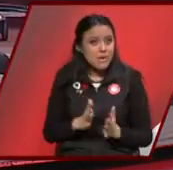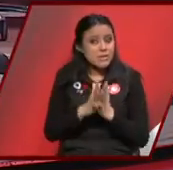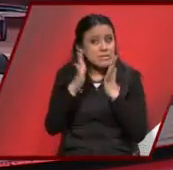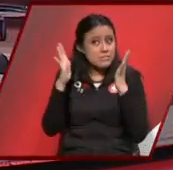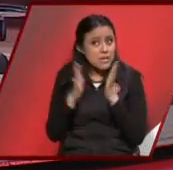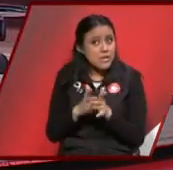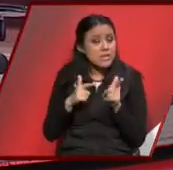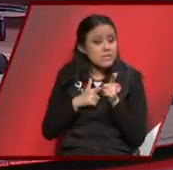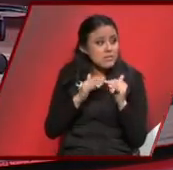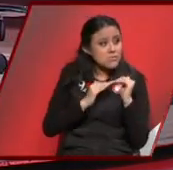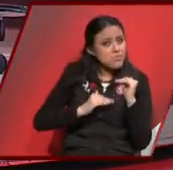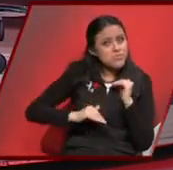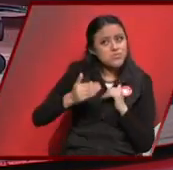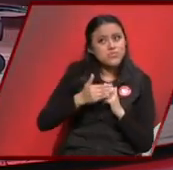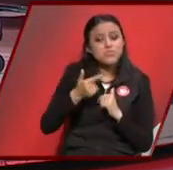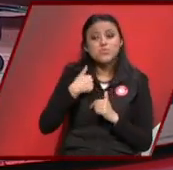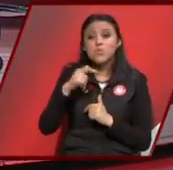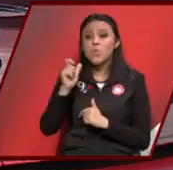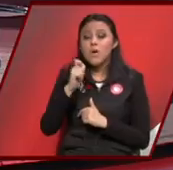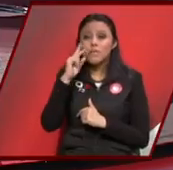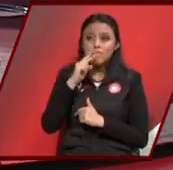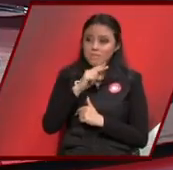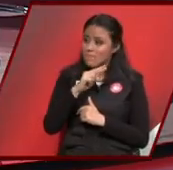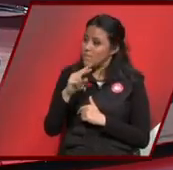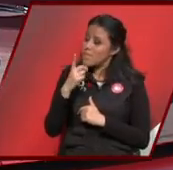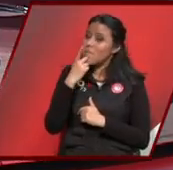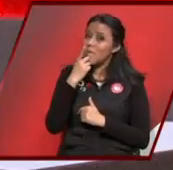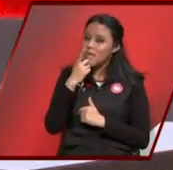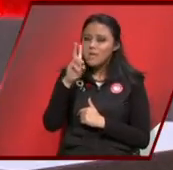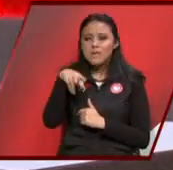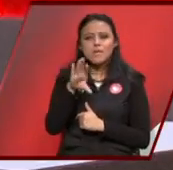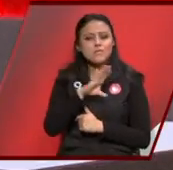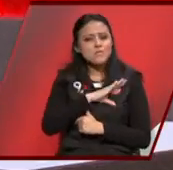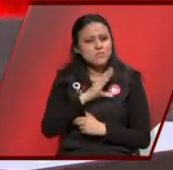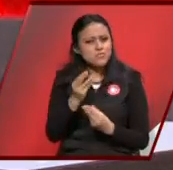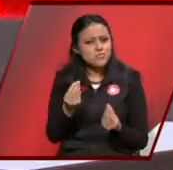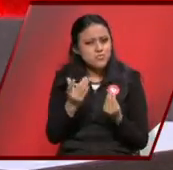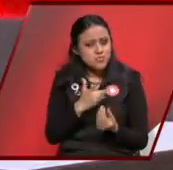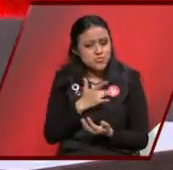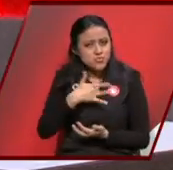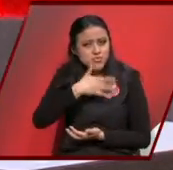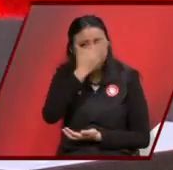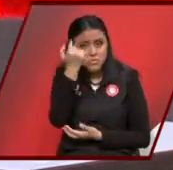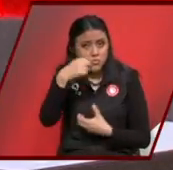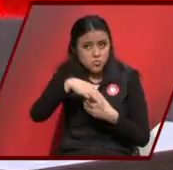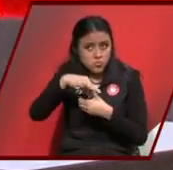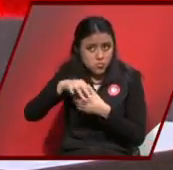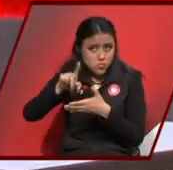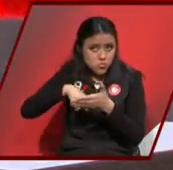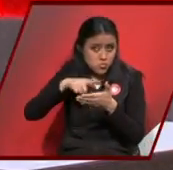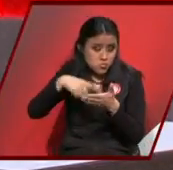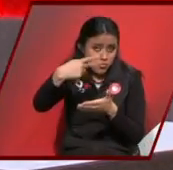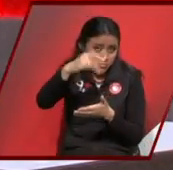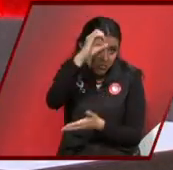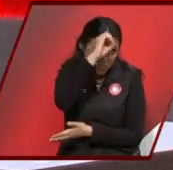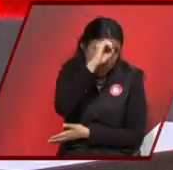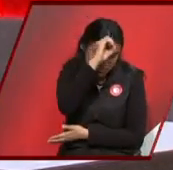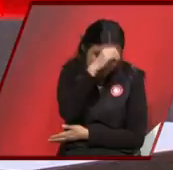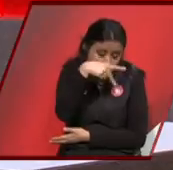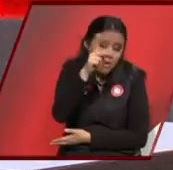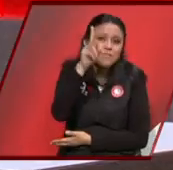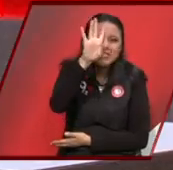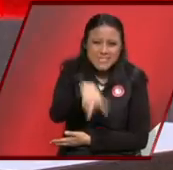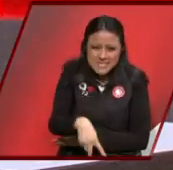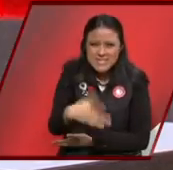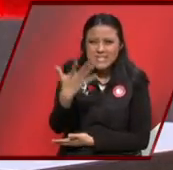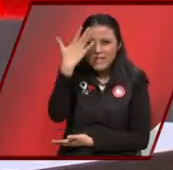participar, sí quieren salir adelante y yo cuando voy a verlos les digo de verdad, de corazón, miren, no sé si van a votar. Es asunto de ustedes, pero lo que sí sé